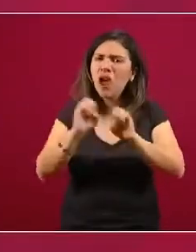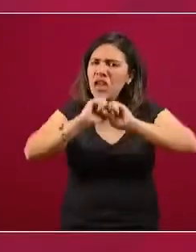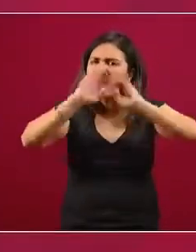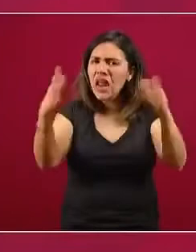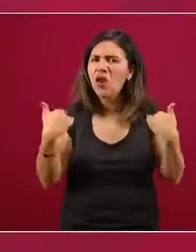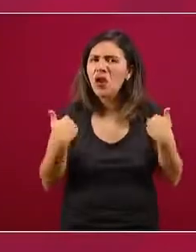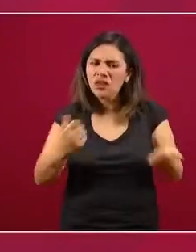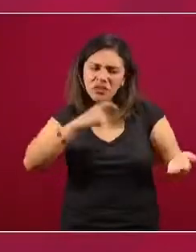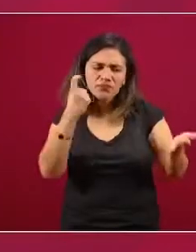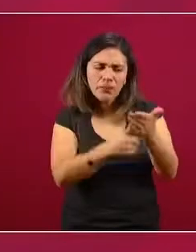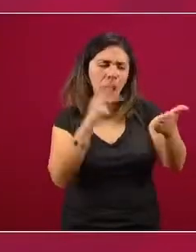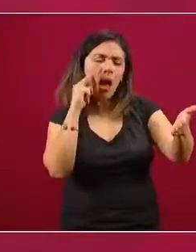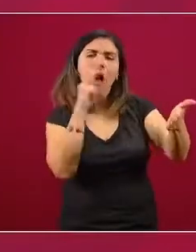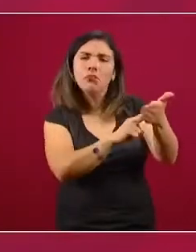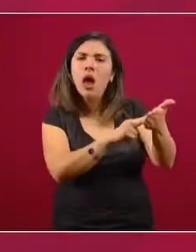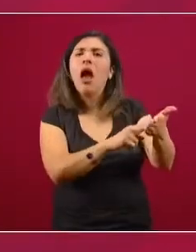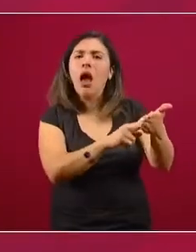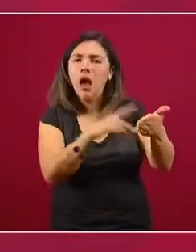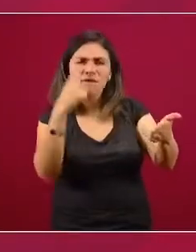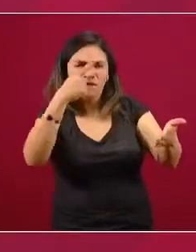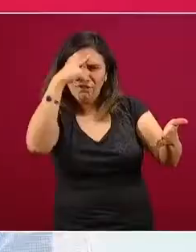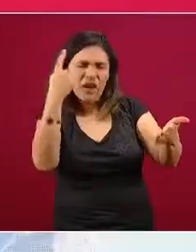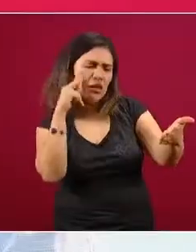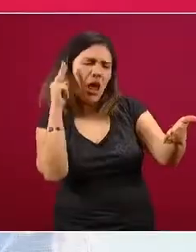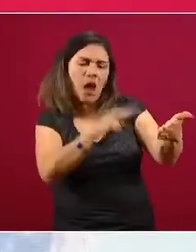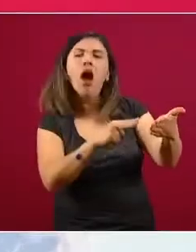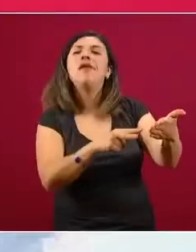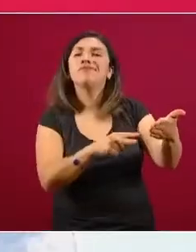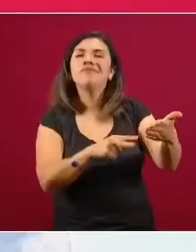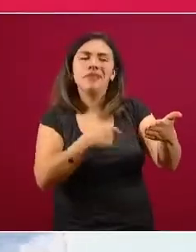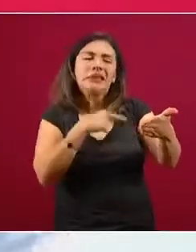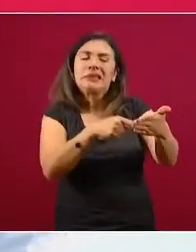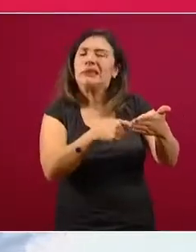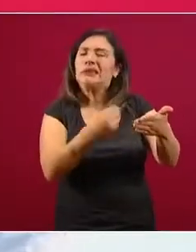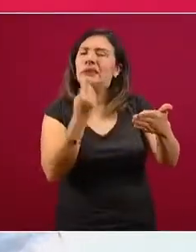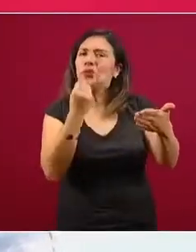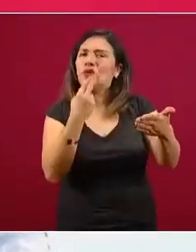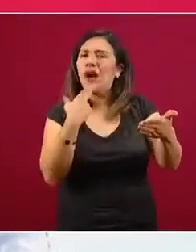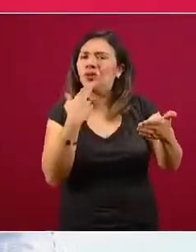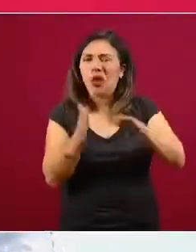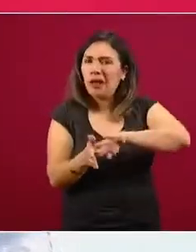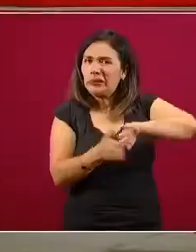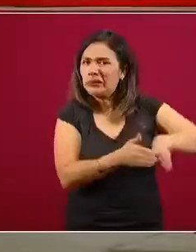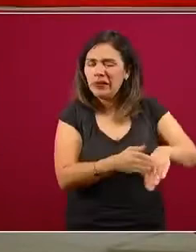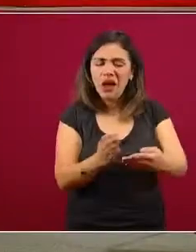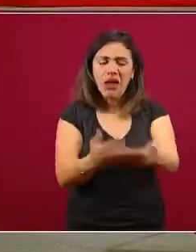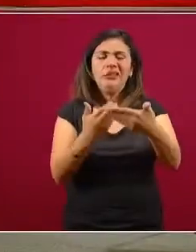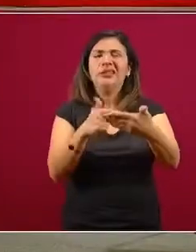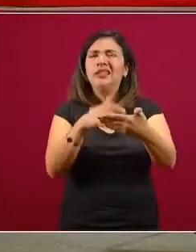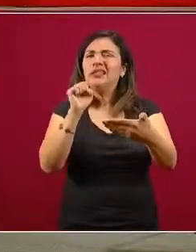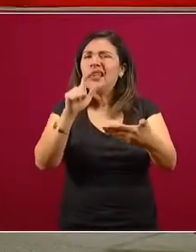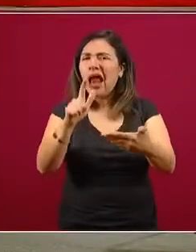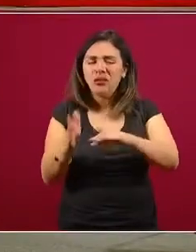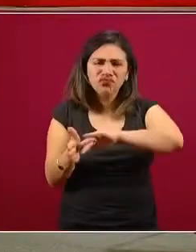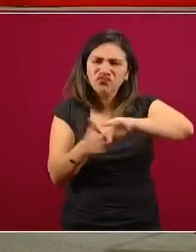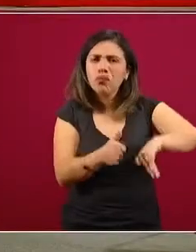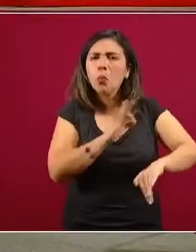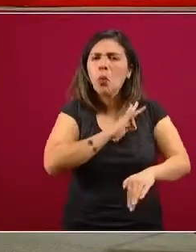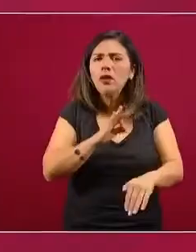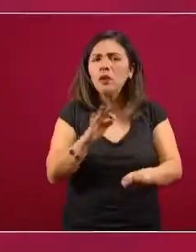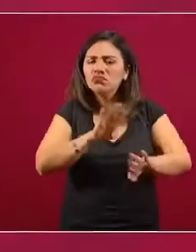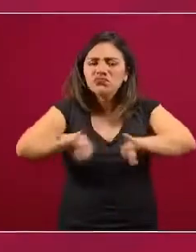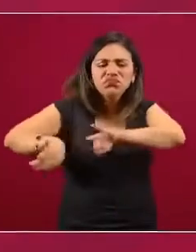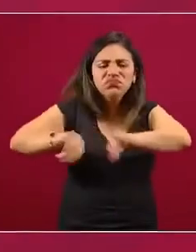que permitan a las y los consumidores discernir, definir en un periodo muy breve